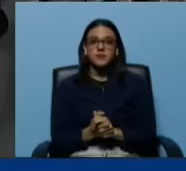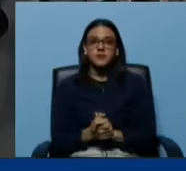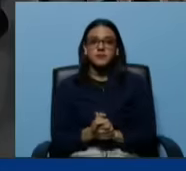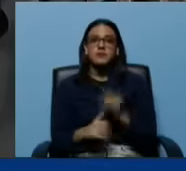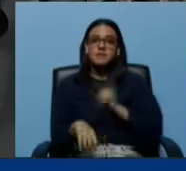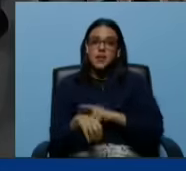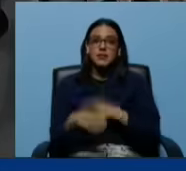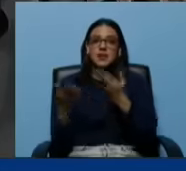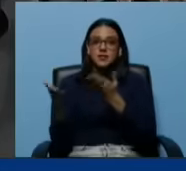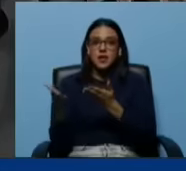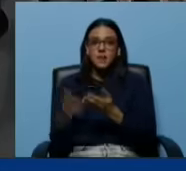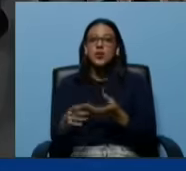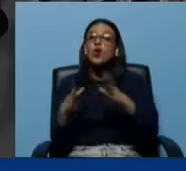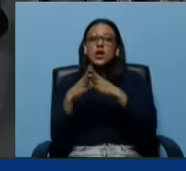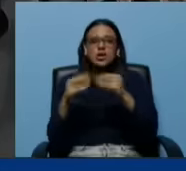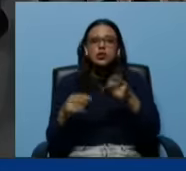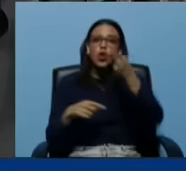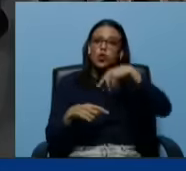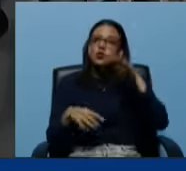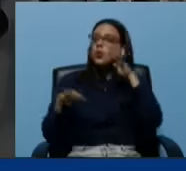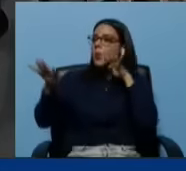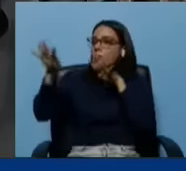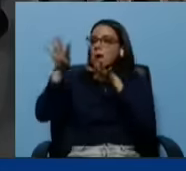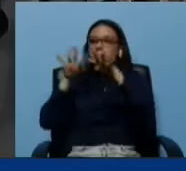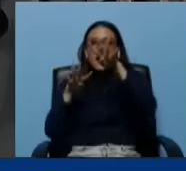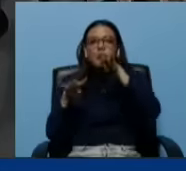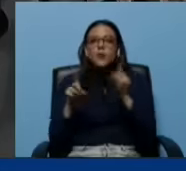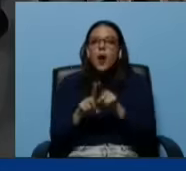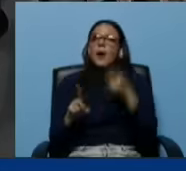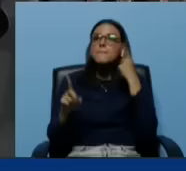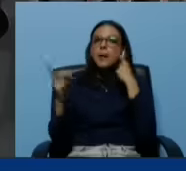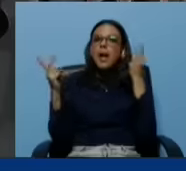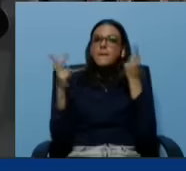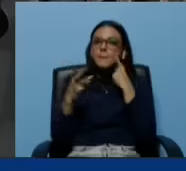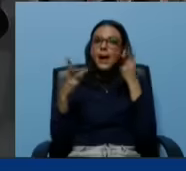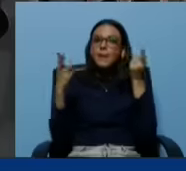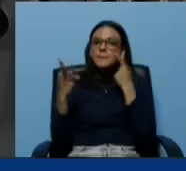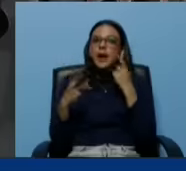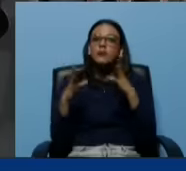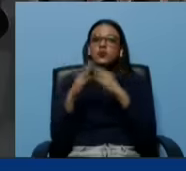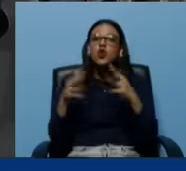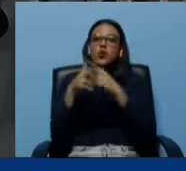Y todos estos son partes de los hechos históricos.